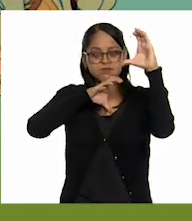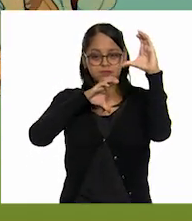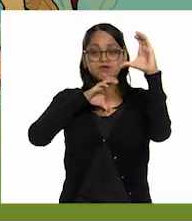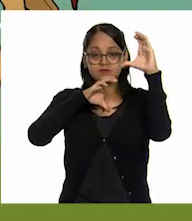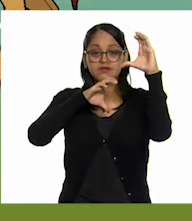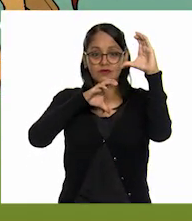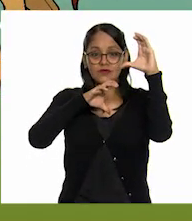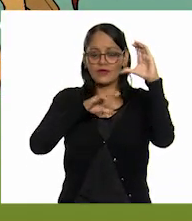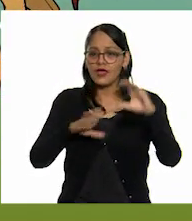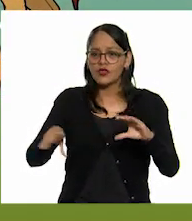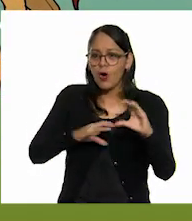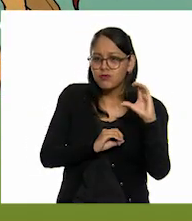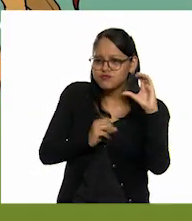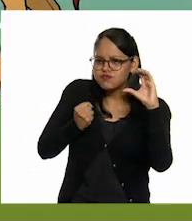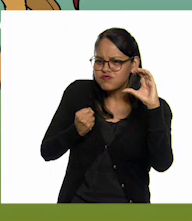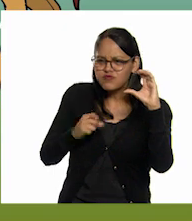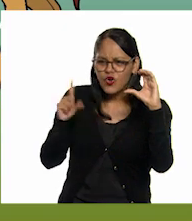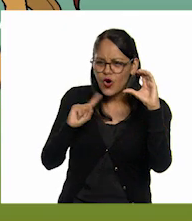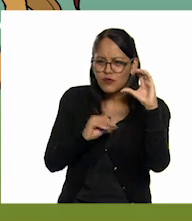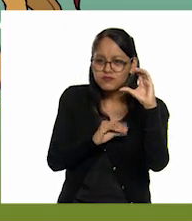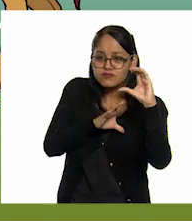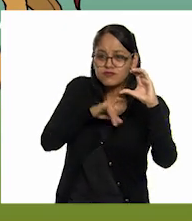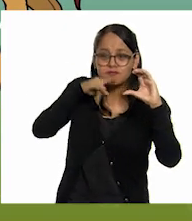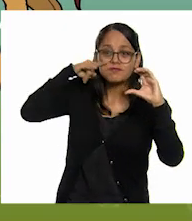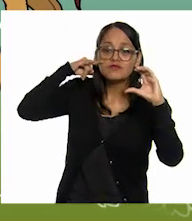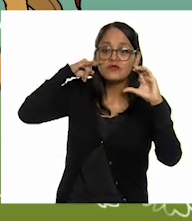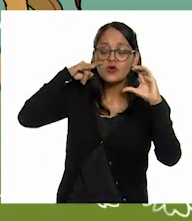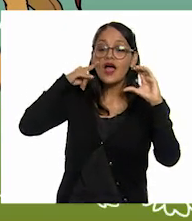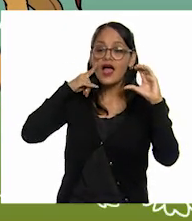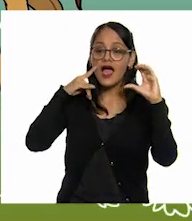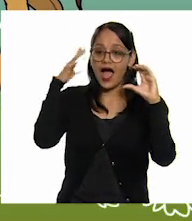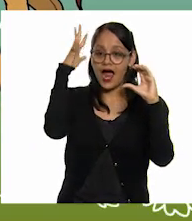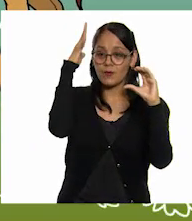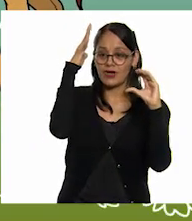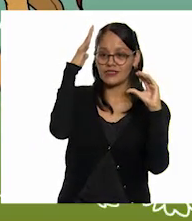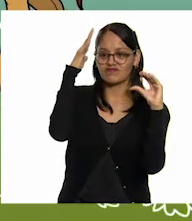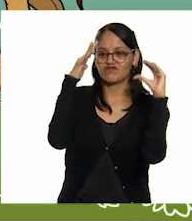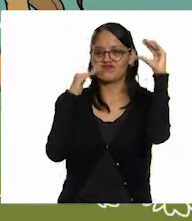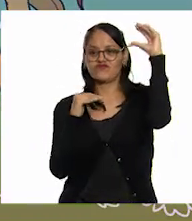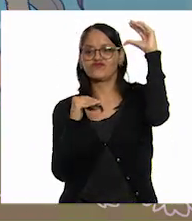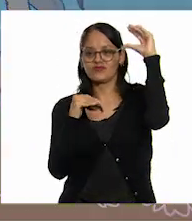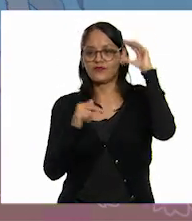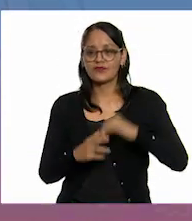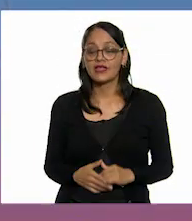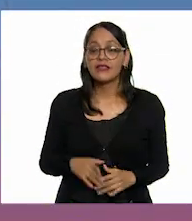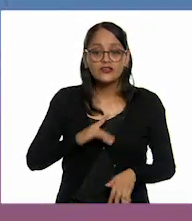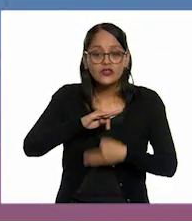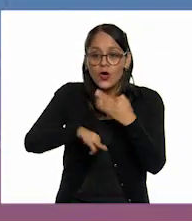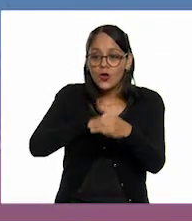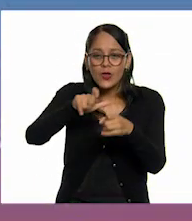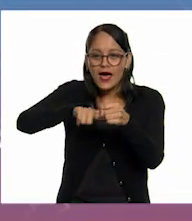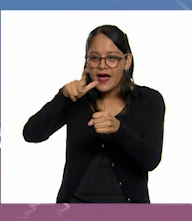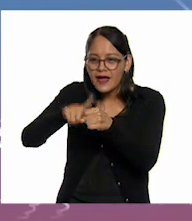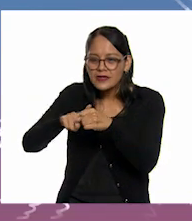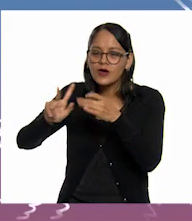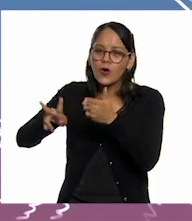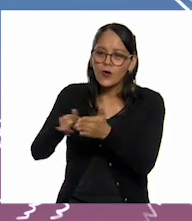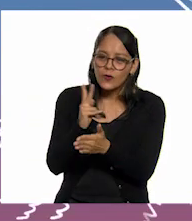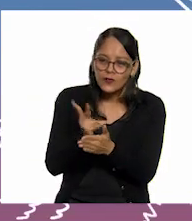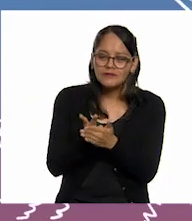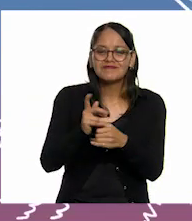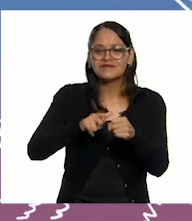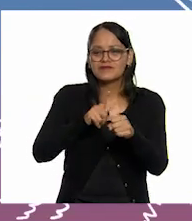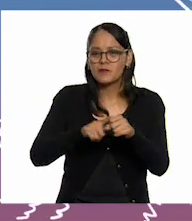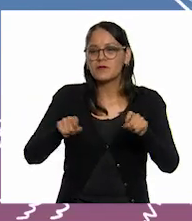¡No me infles tanto! ¡Ya no puedo verte! Le gritó a la jirafa. Todos los animales volvieron a ser como